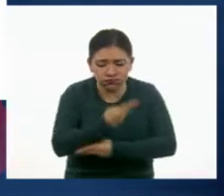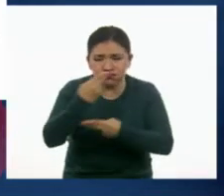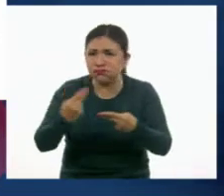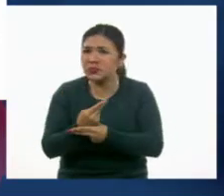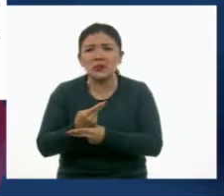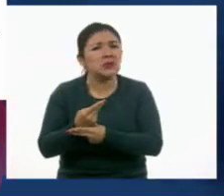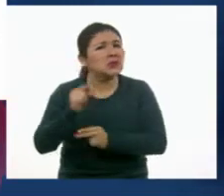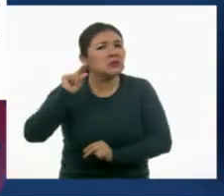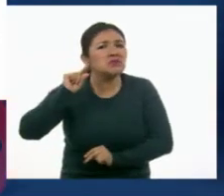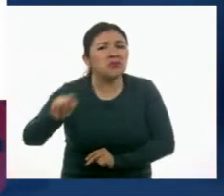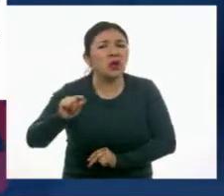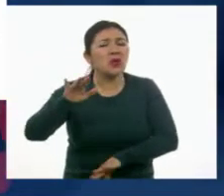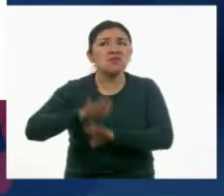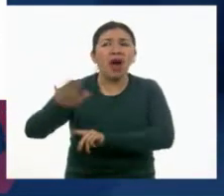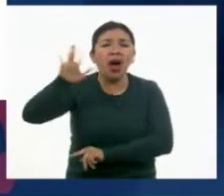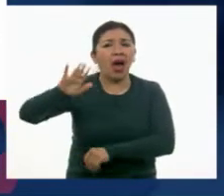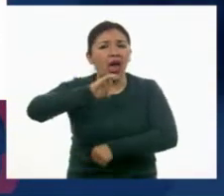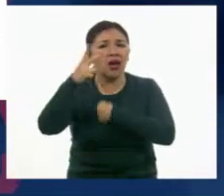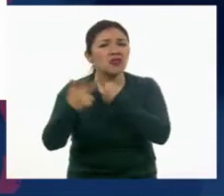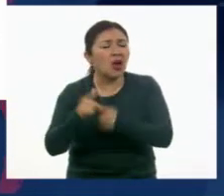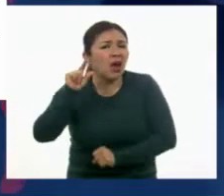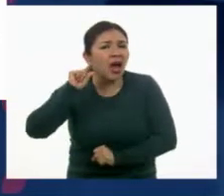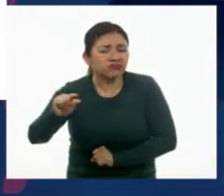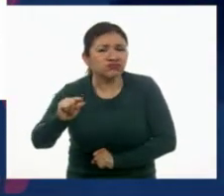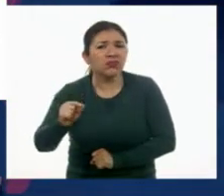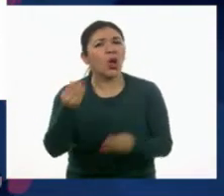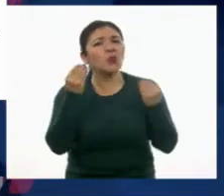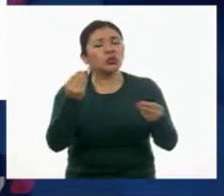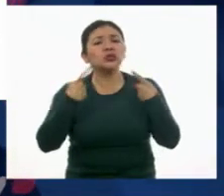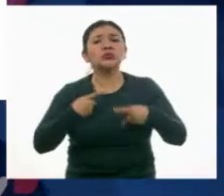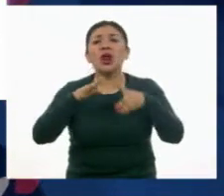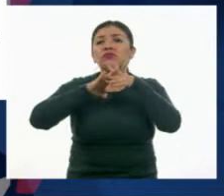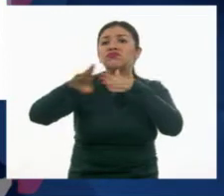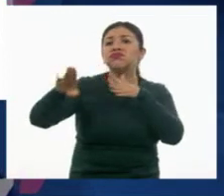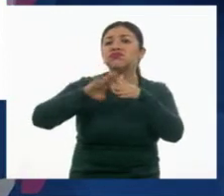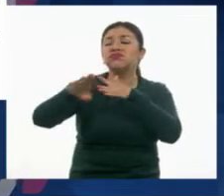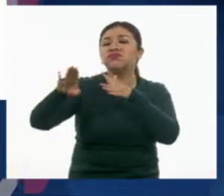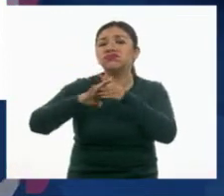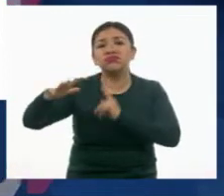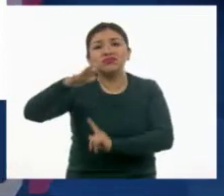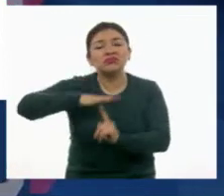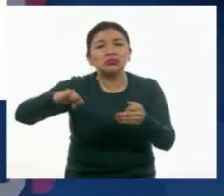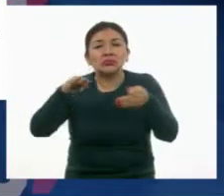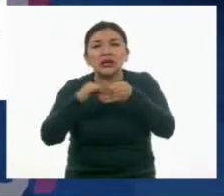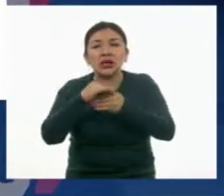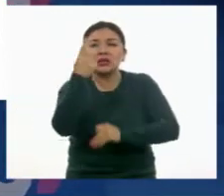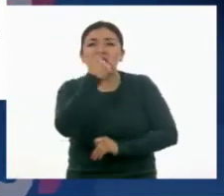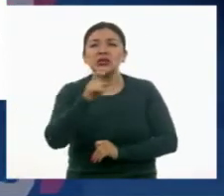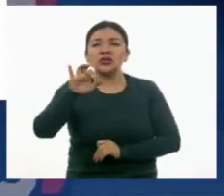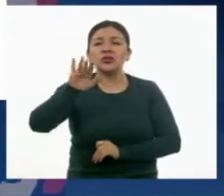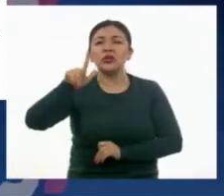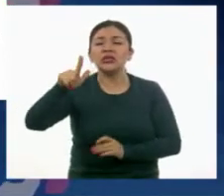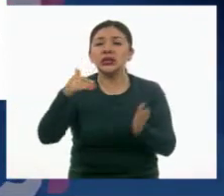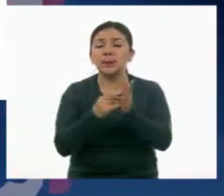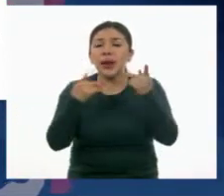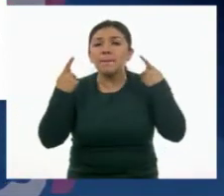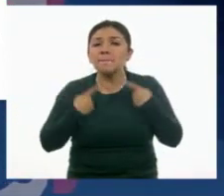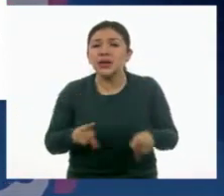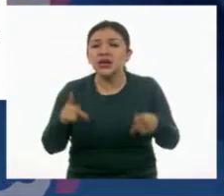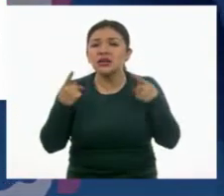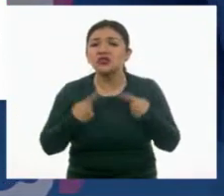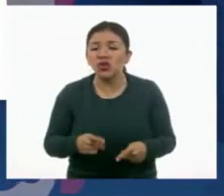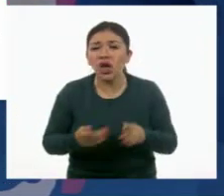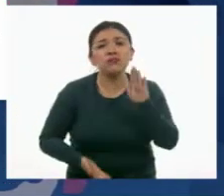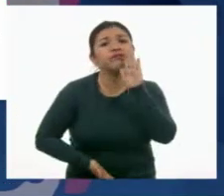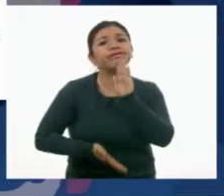más bajas de la Unión Europea. Además, hay altas tasas de migración. Alrededor de 157,000 personas